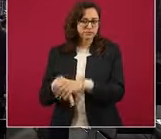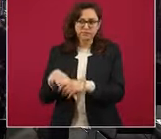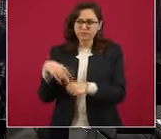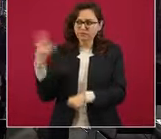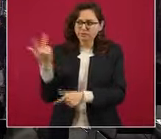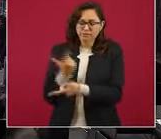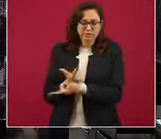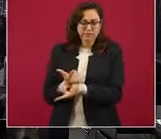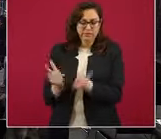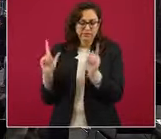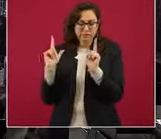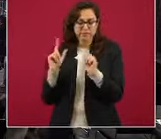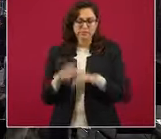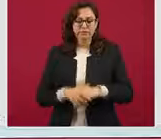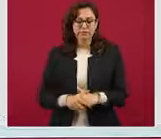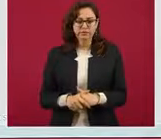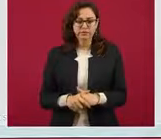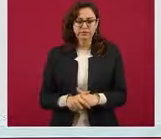disponibilidad de camas.